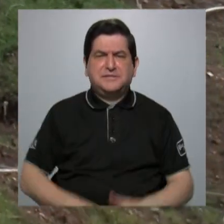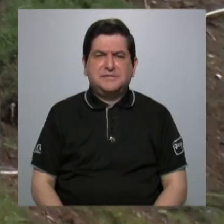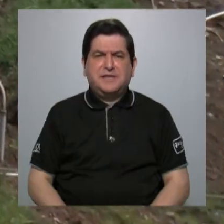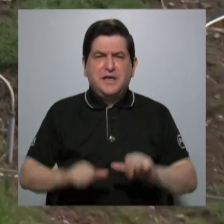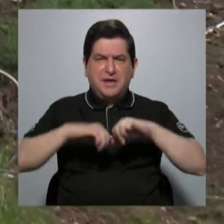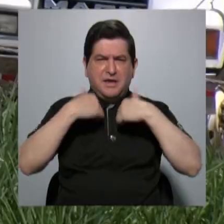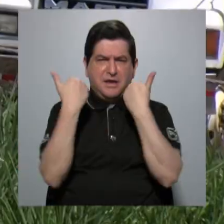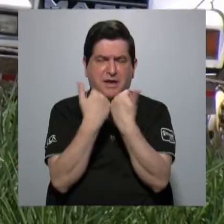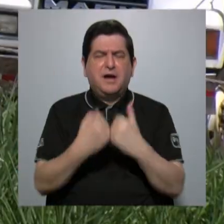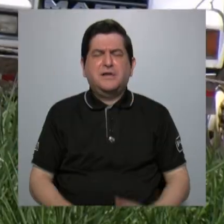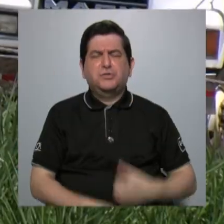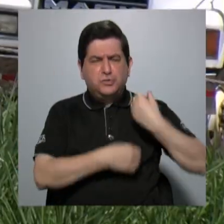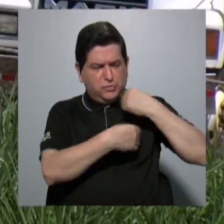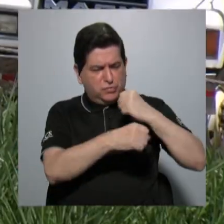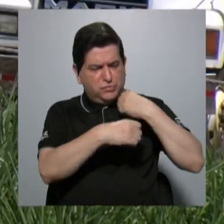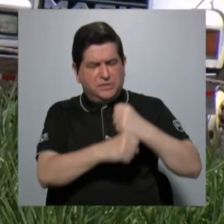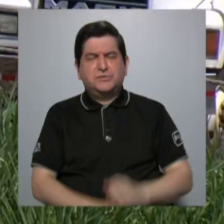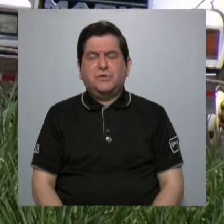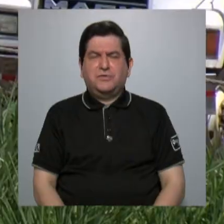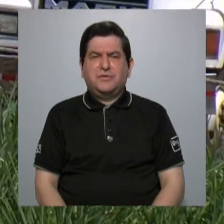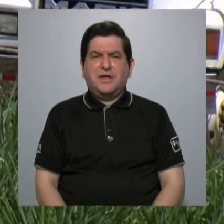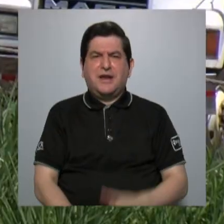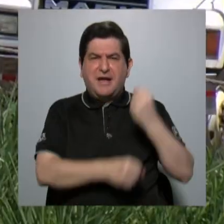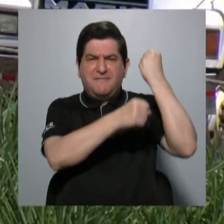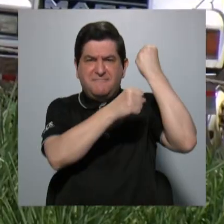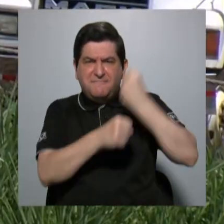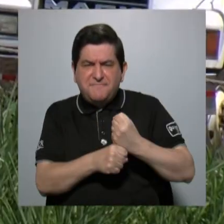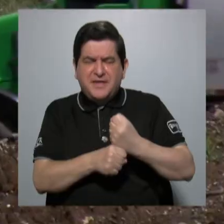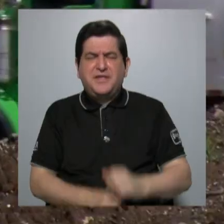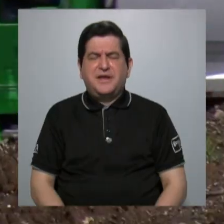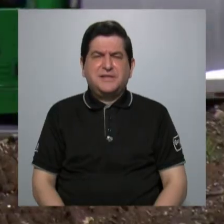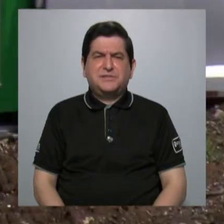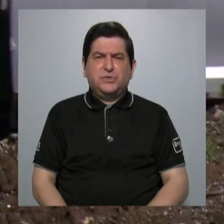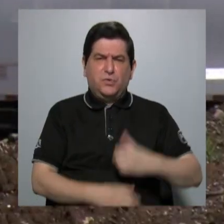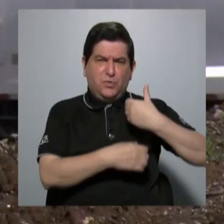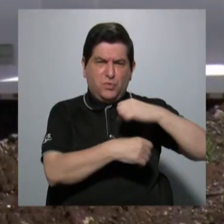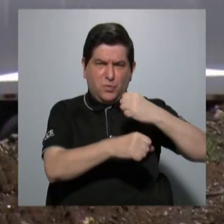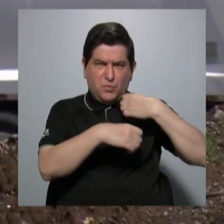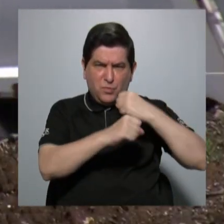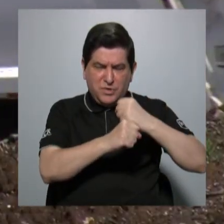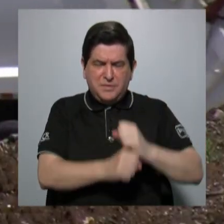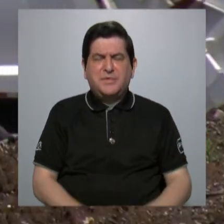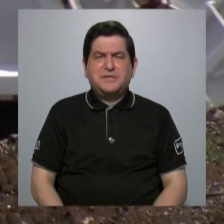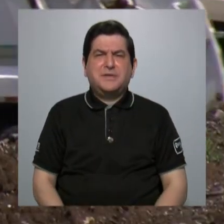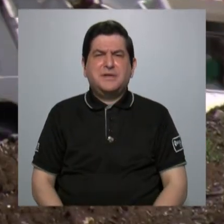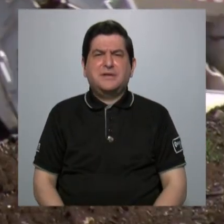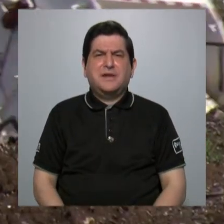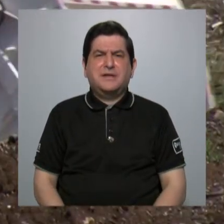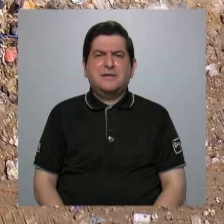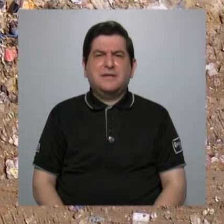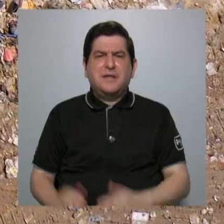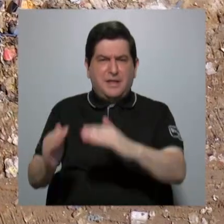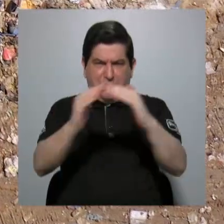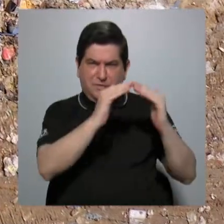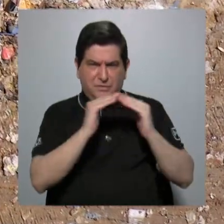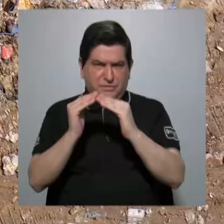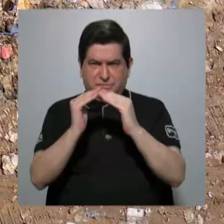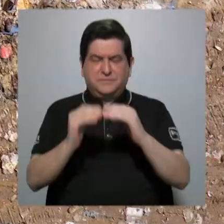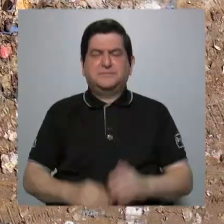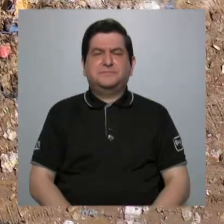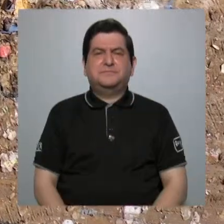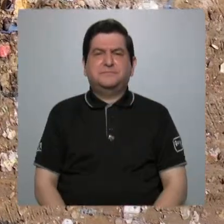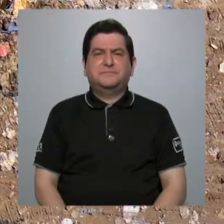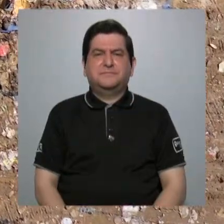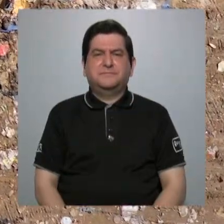una asociación de municipalidades, que es la FEMETRON, que es la Federación de Municipalidades de Metropolitano